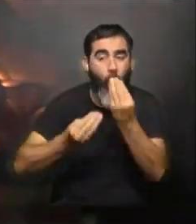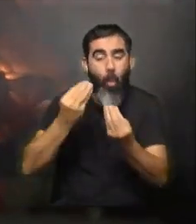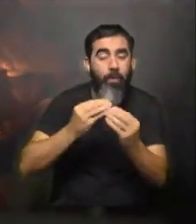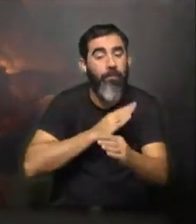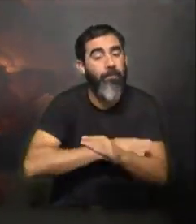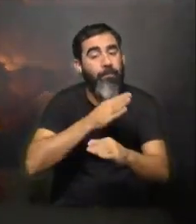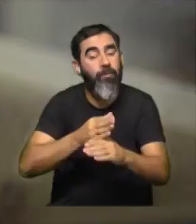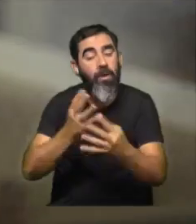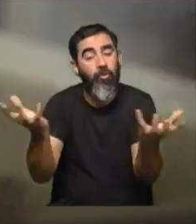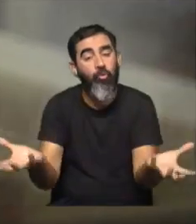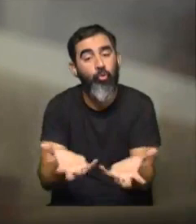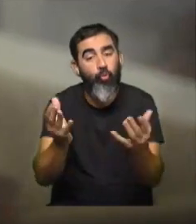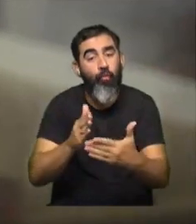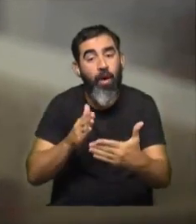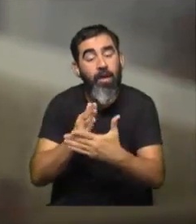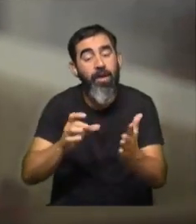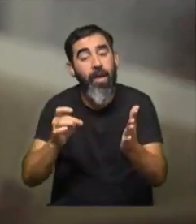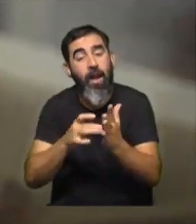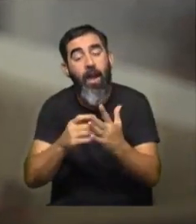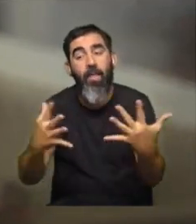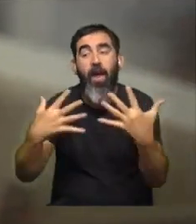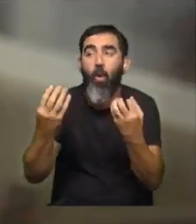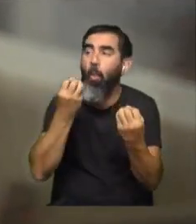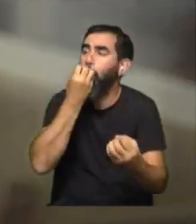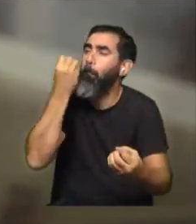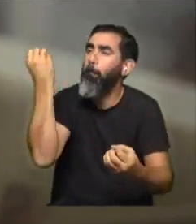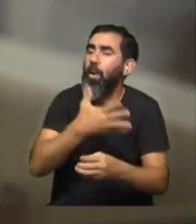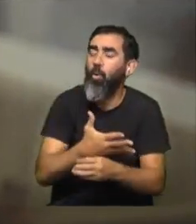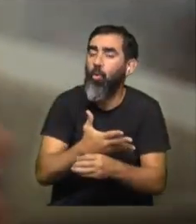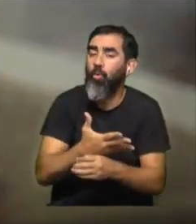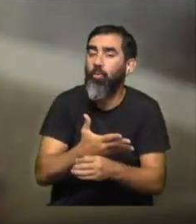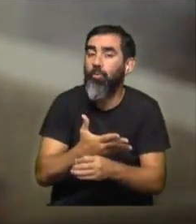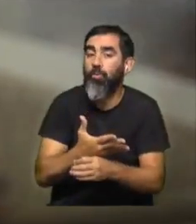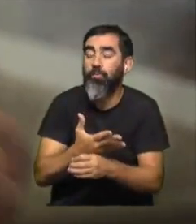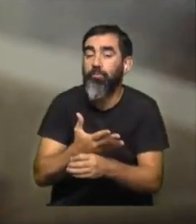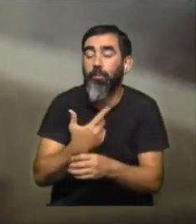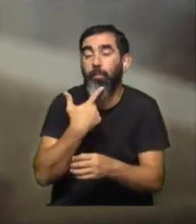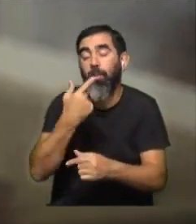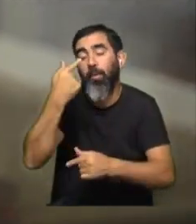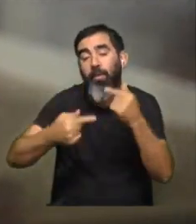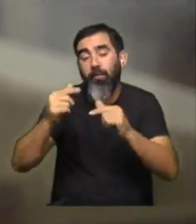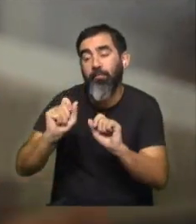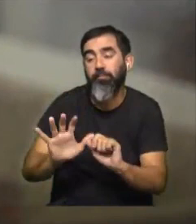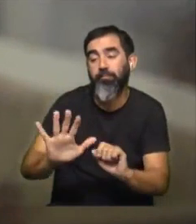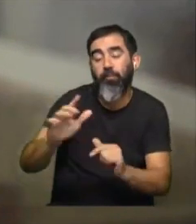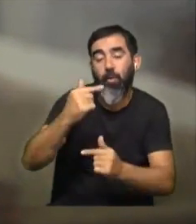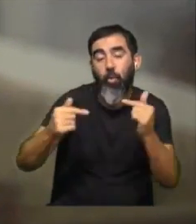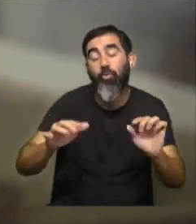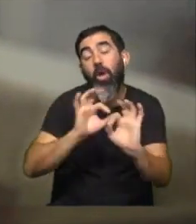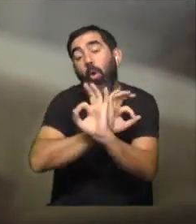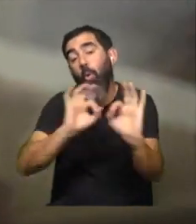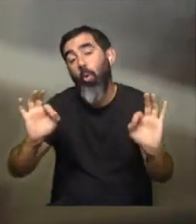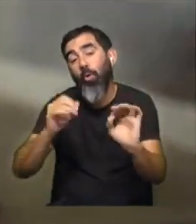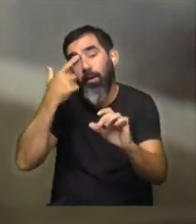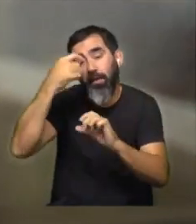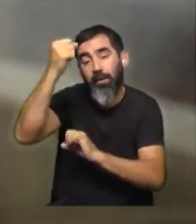de las estufas a leña en la calidad del aire y cómo se puede mejorar mediante la utilización de combustibles con determinadas características o de